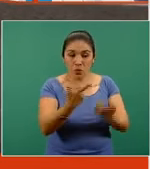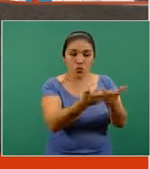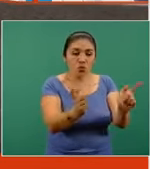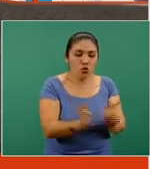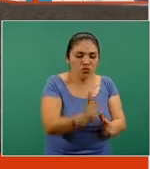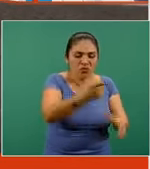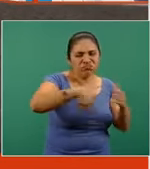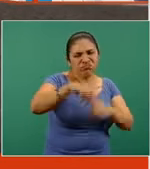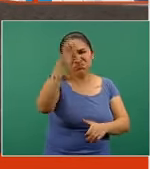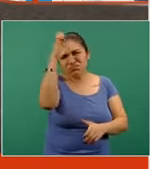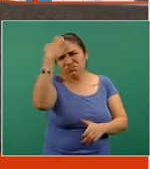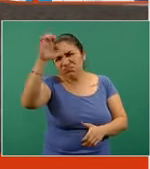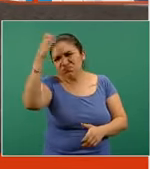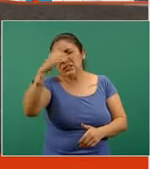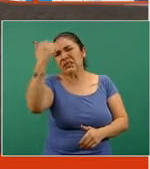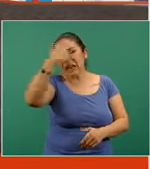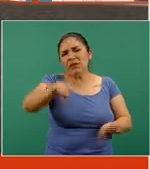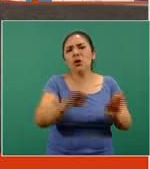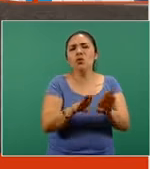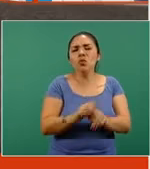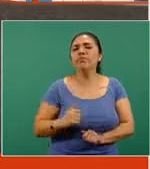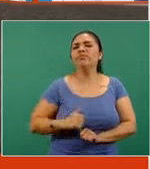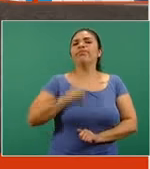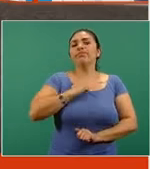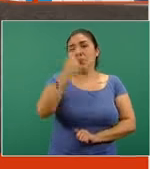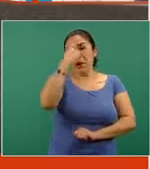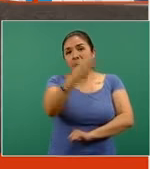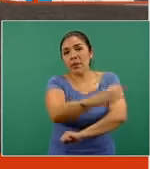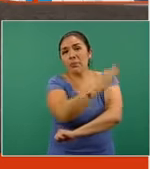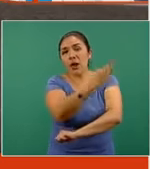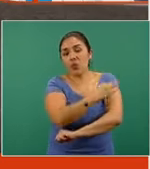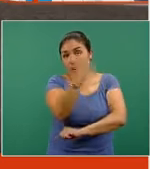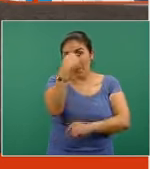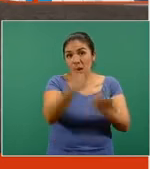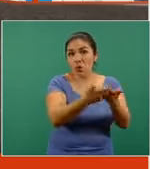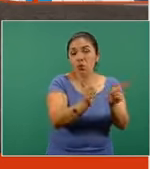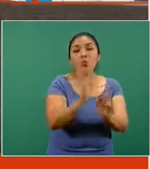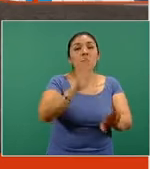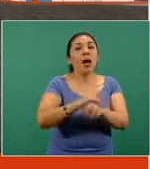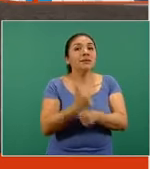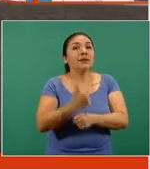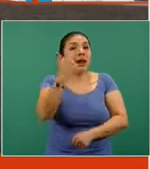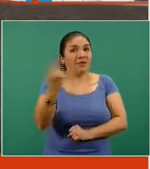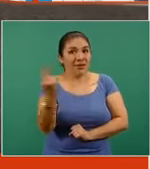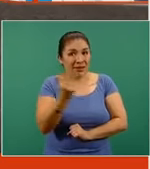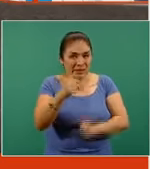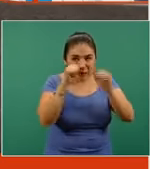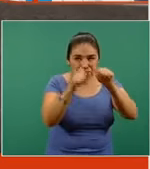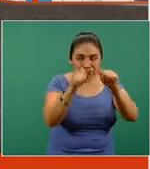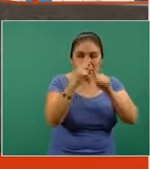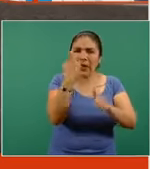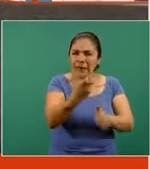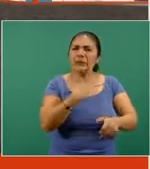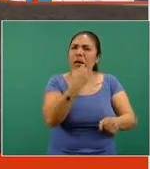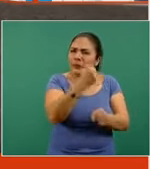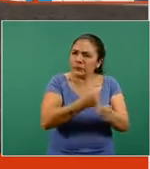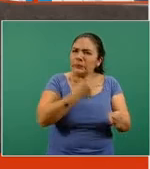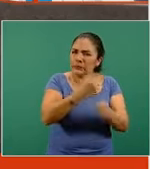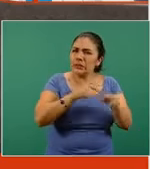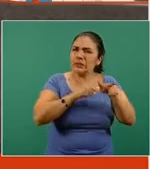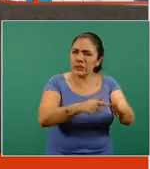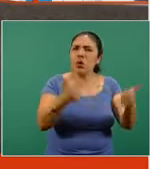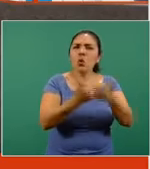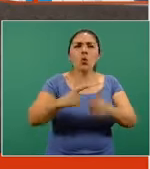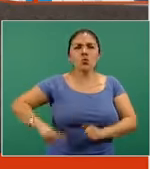cuál es la prioridad en la vacunación en función de los grupos de riesgo, y es lo que se ha estado trabajando. El Gobierno